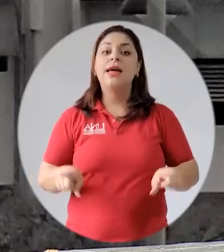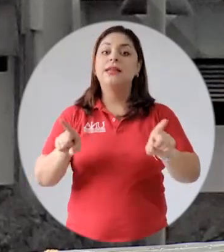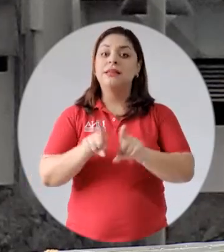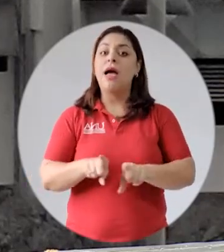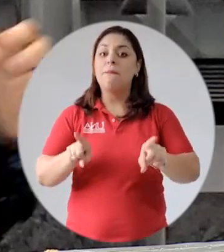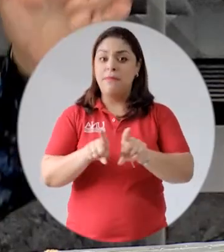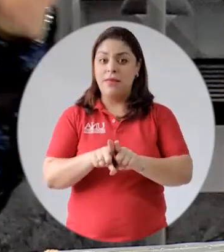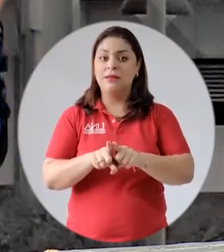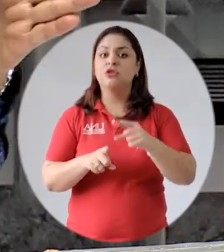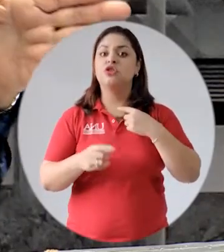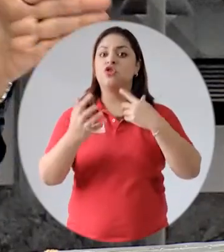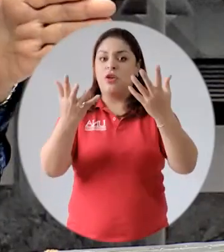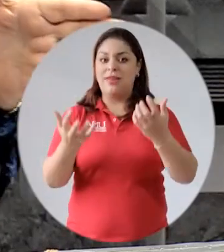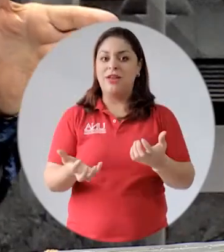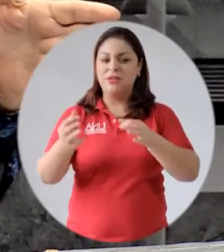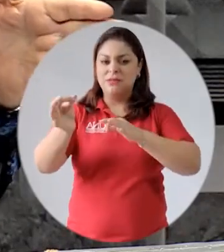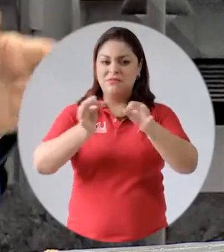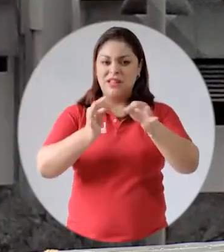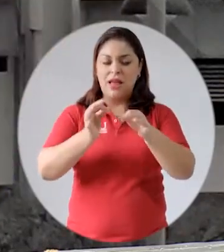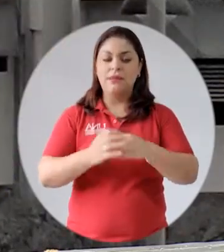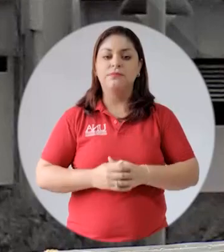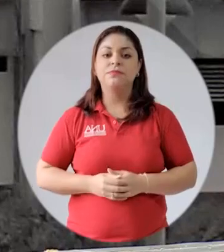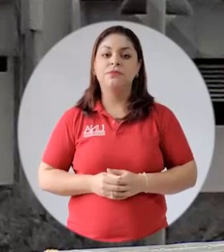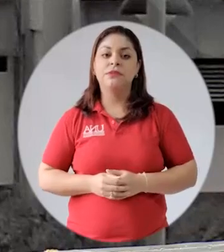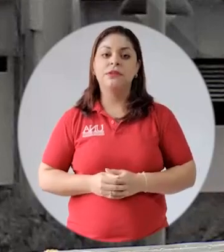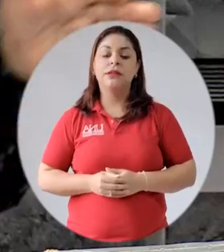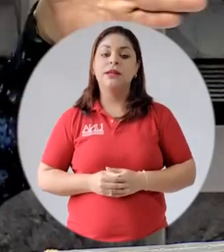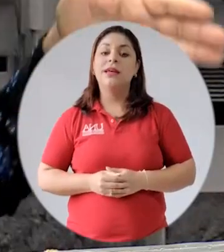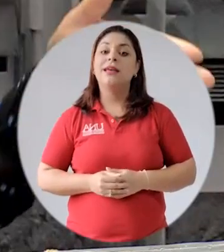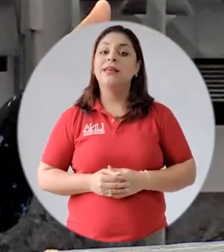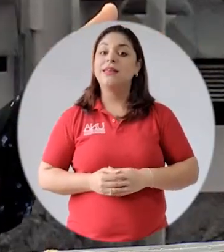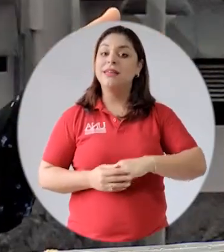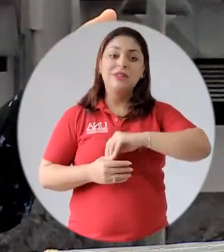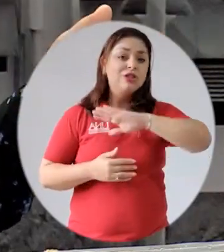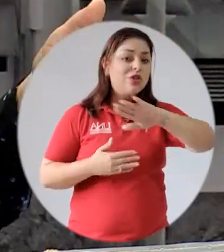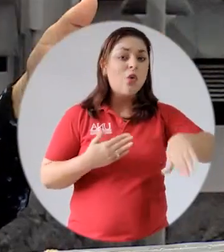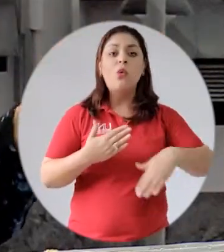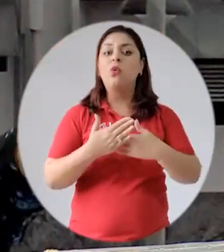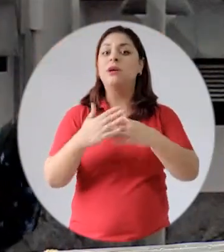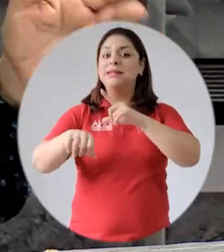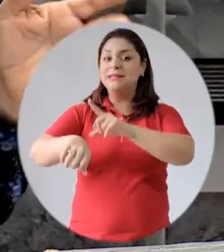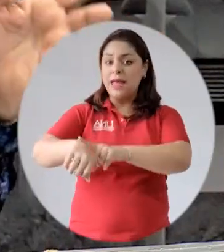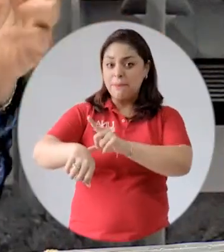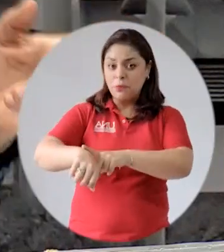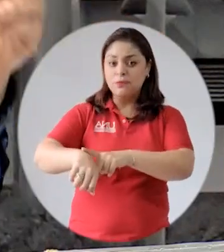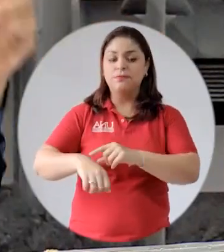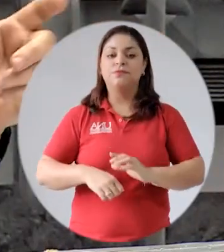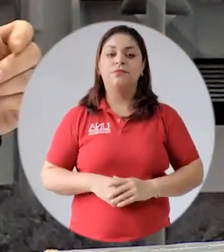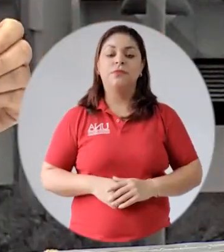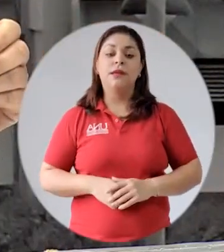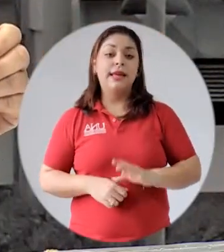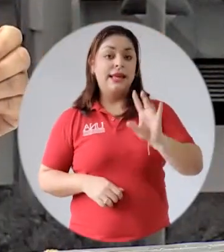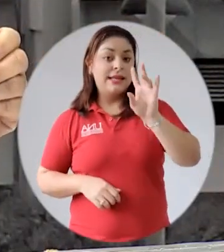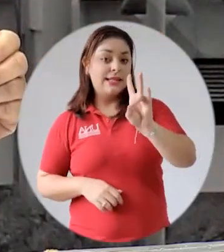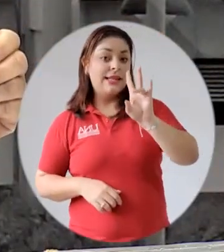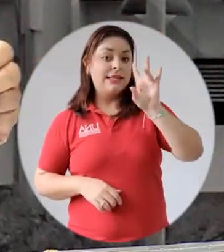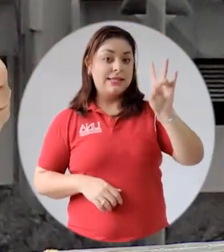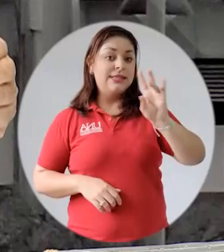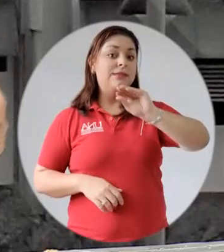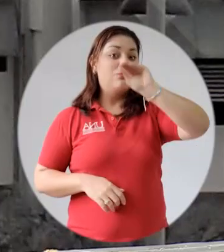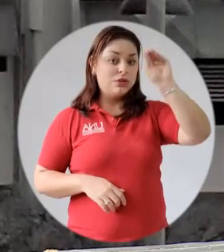tiempo exclusivo. O sea, Sí. exclusivamente usted cuánto estaba cuidando, apoyando en tareas, pero hay otra parte que